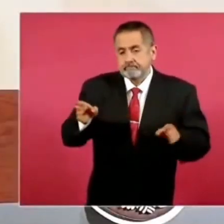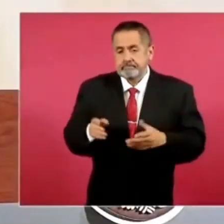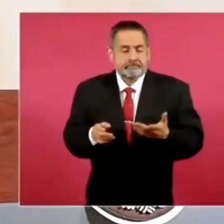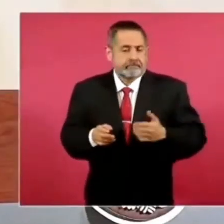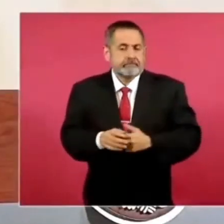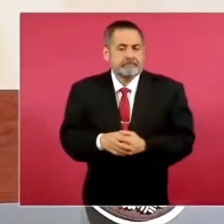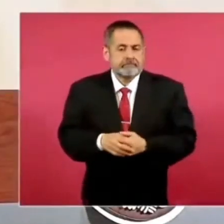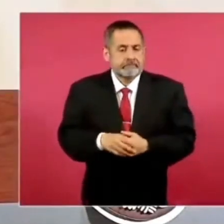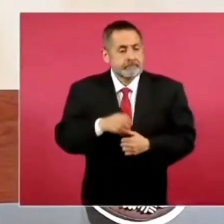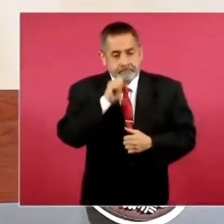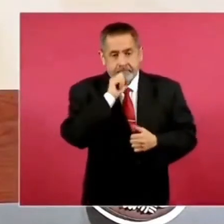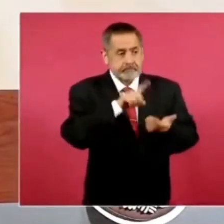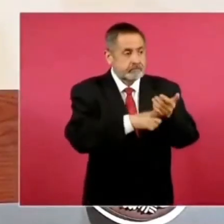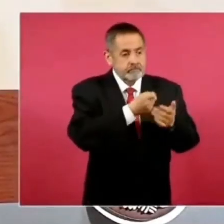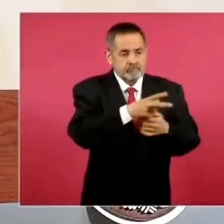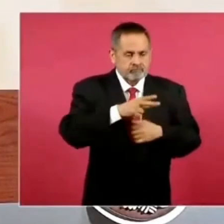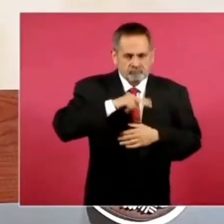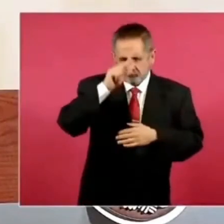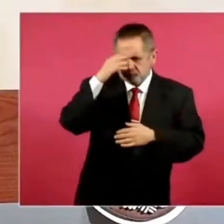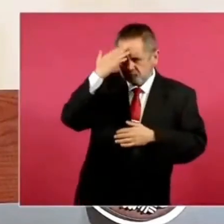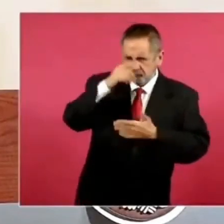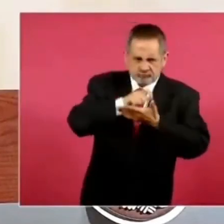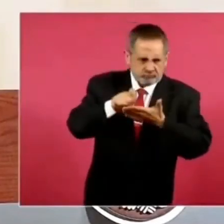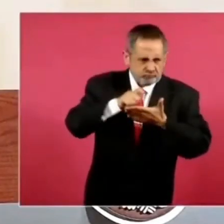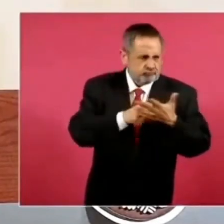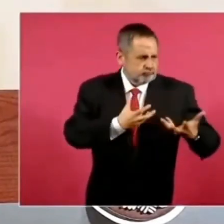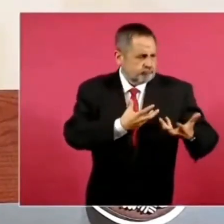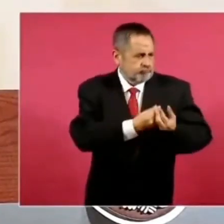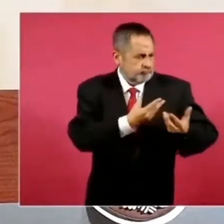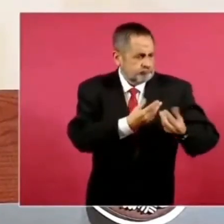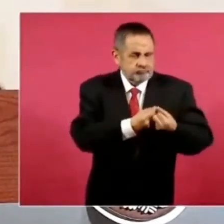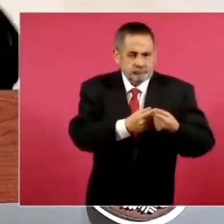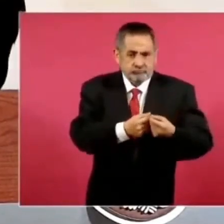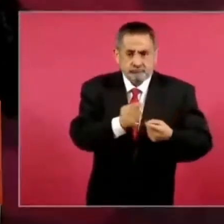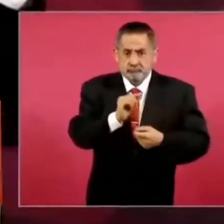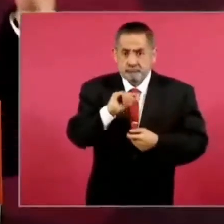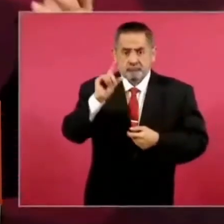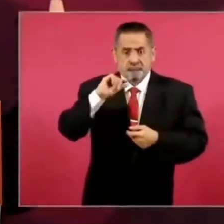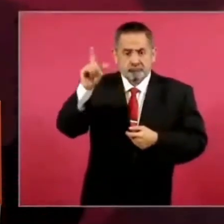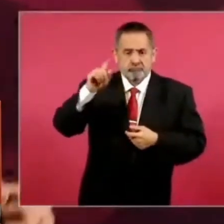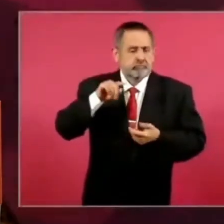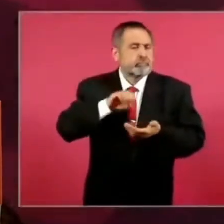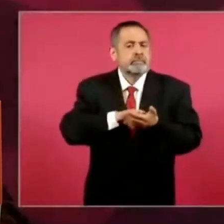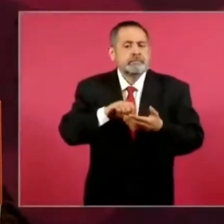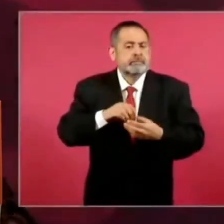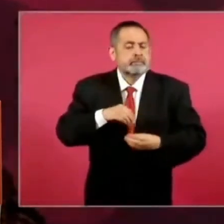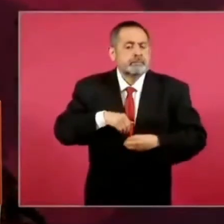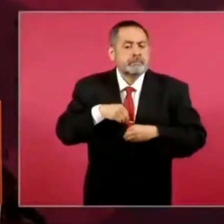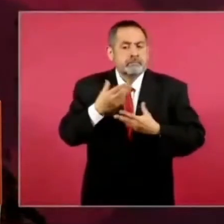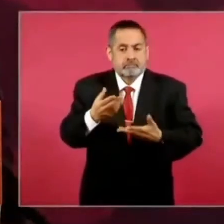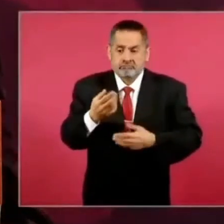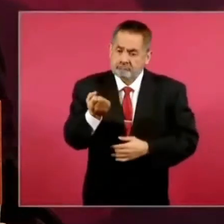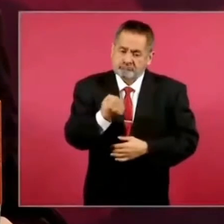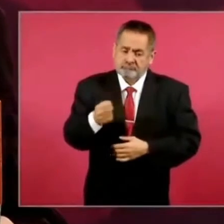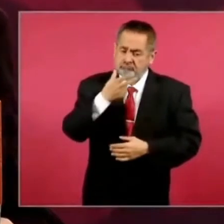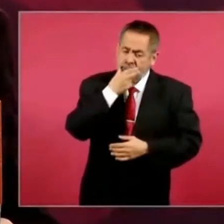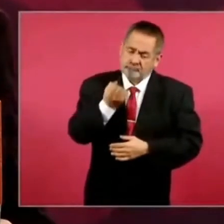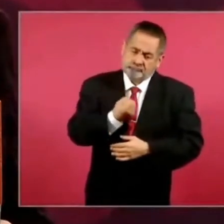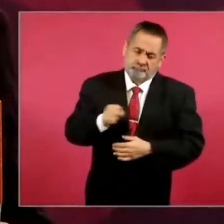fueron también intelectuales. El gran poeta, extraordinario